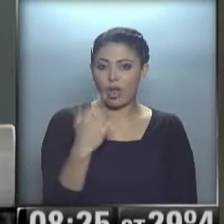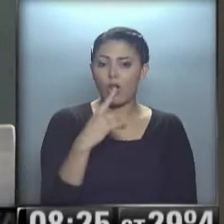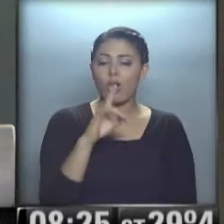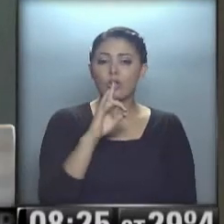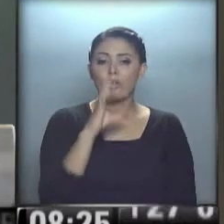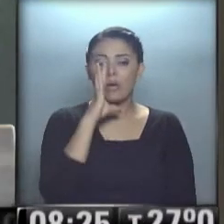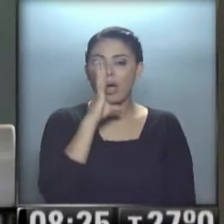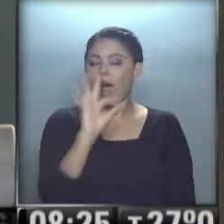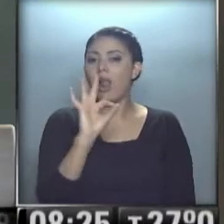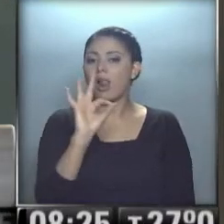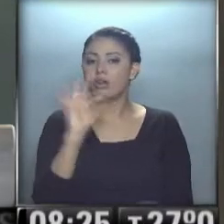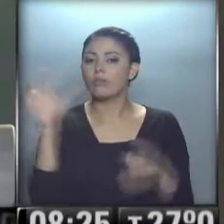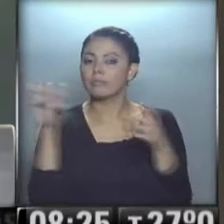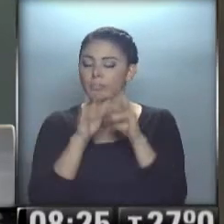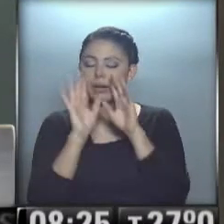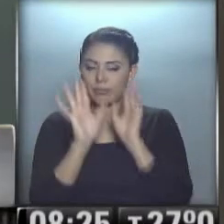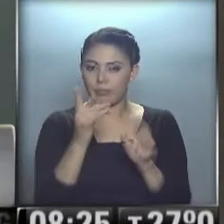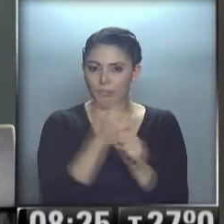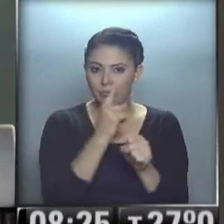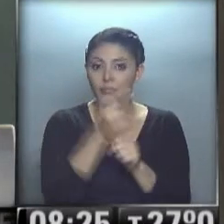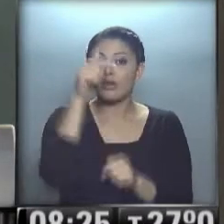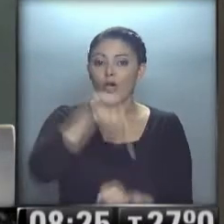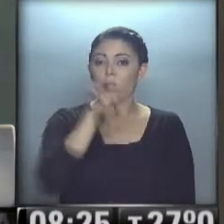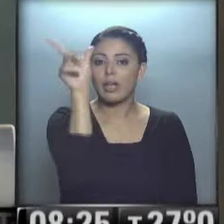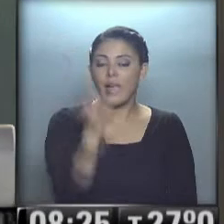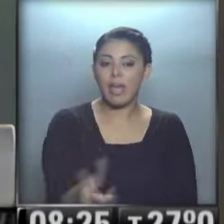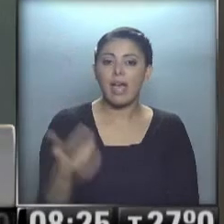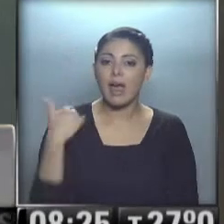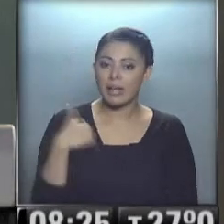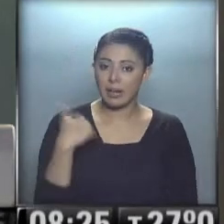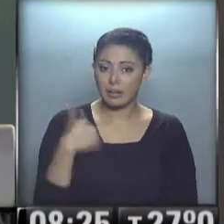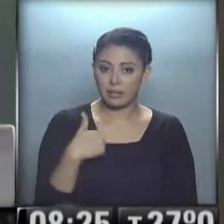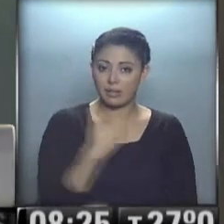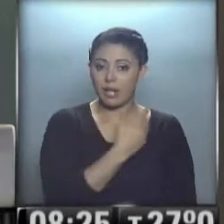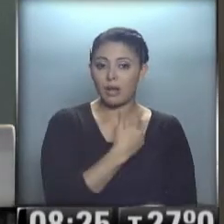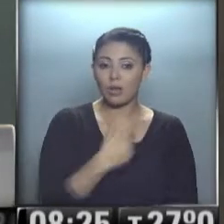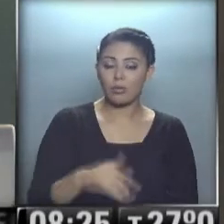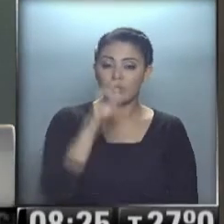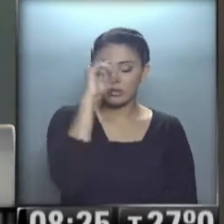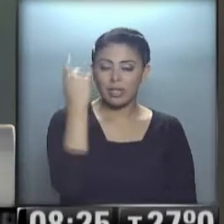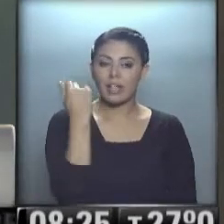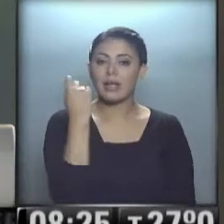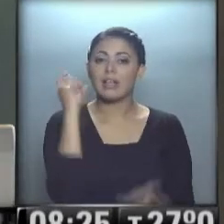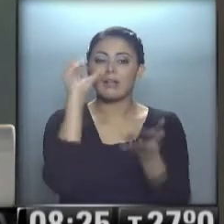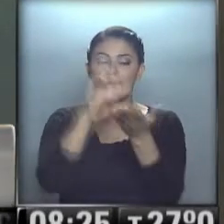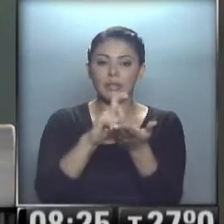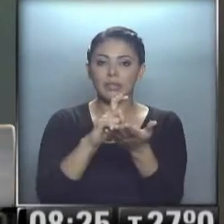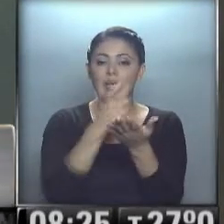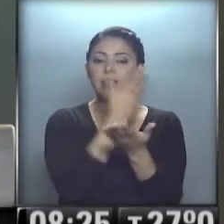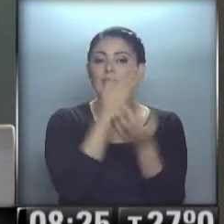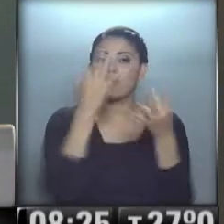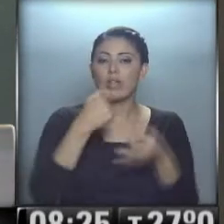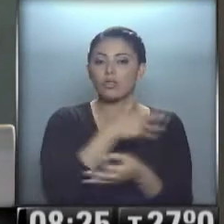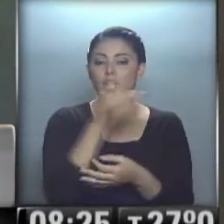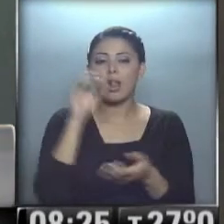carácter causal. Primero, hoy en la República Argentina la inversión del sistema de seguridad social en términos de Producto Interno Bruto es equivalente a